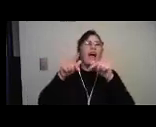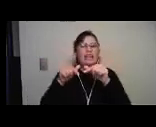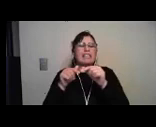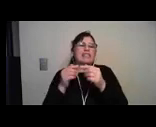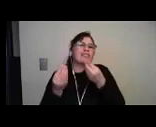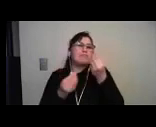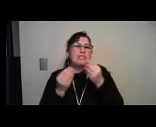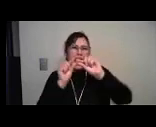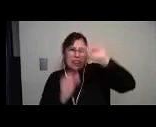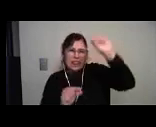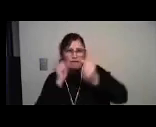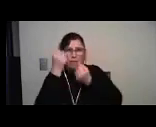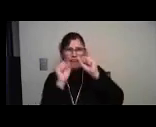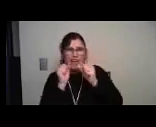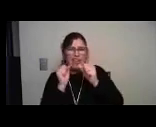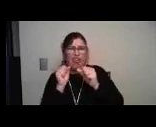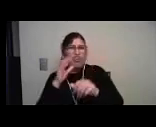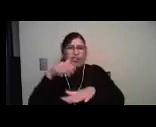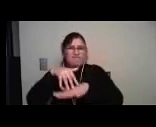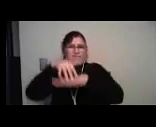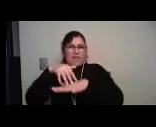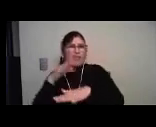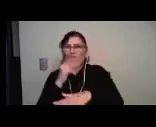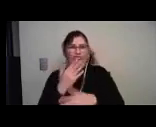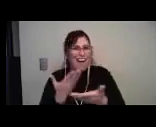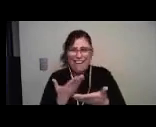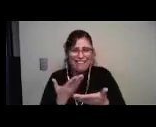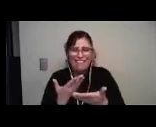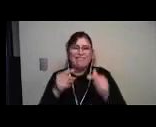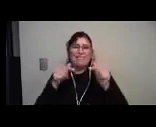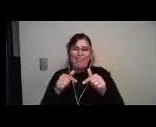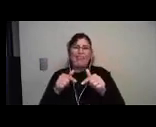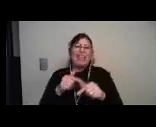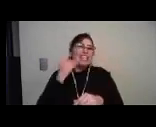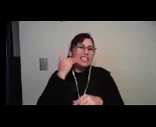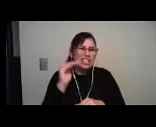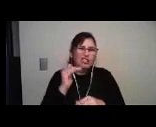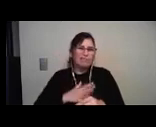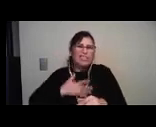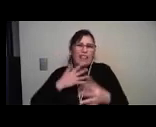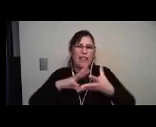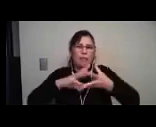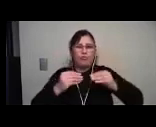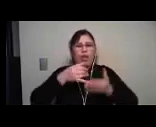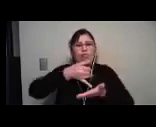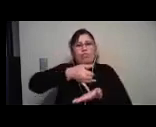nervios periféricos sensitiva, provocando en definitiva debilidad de los niños.